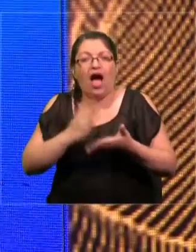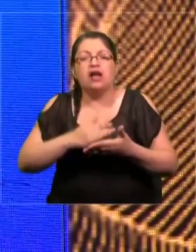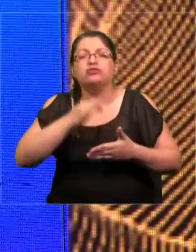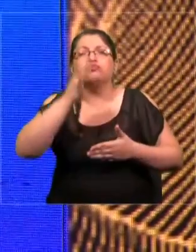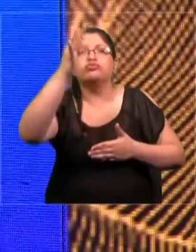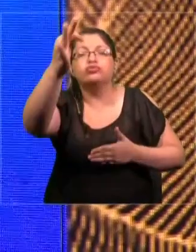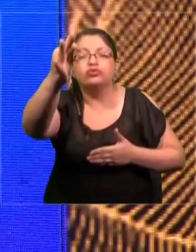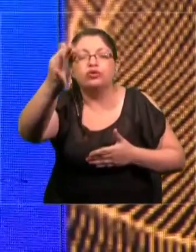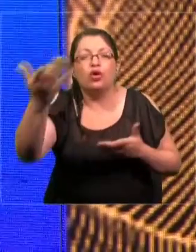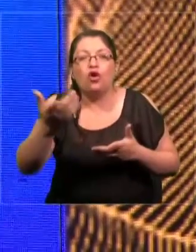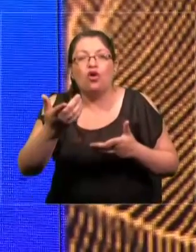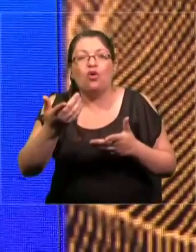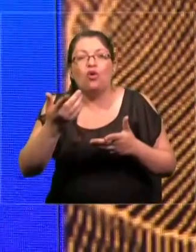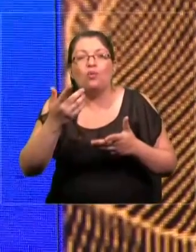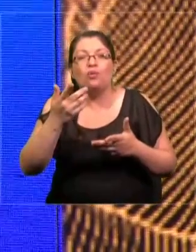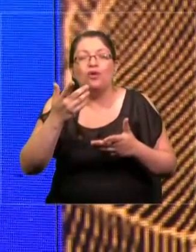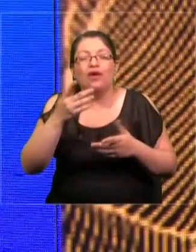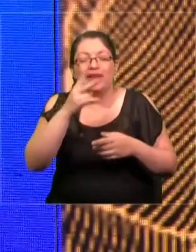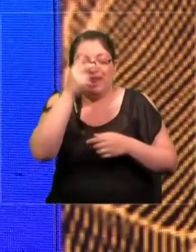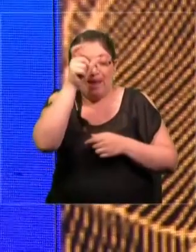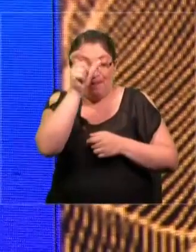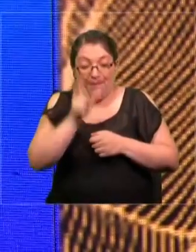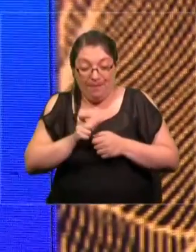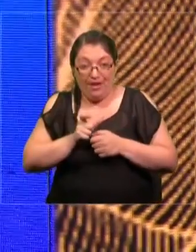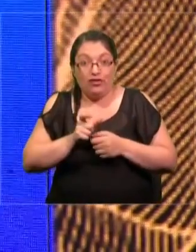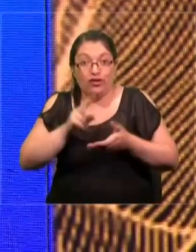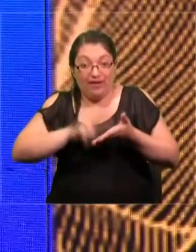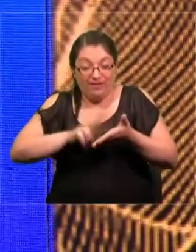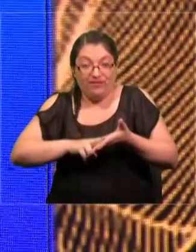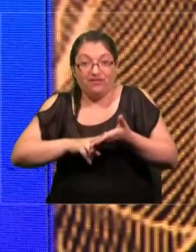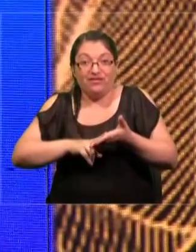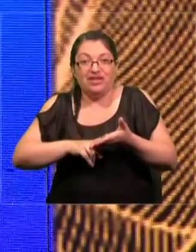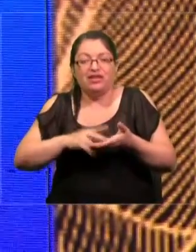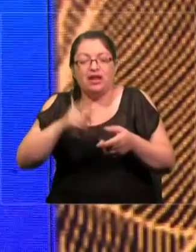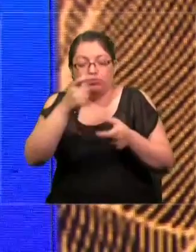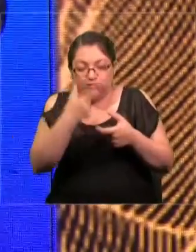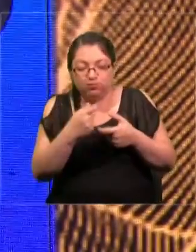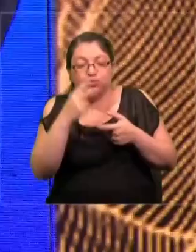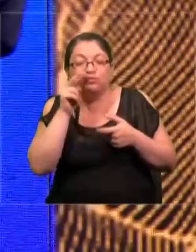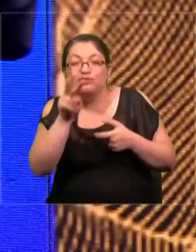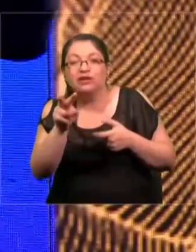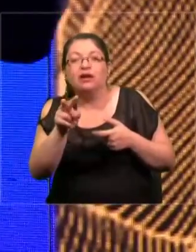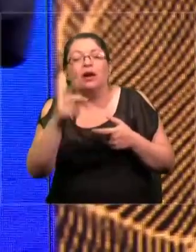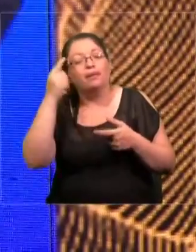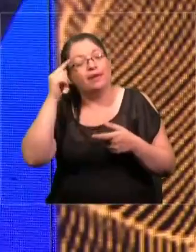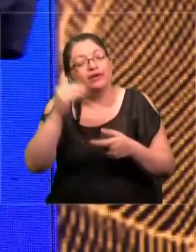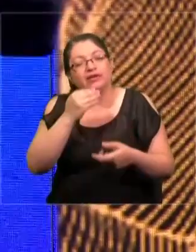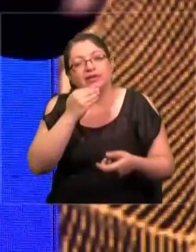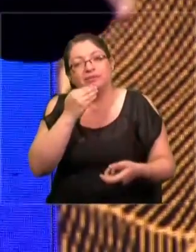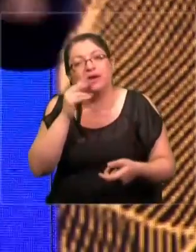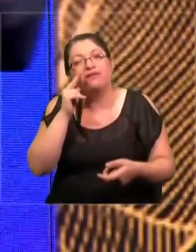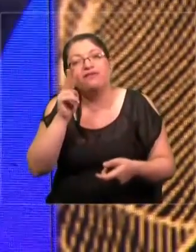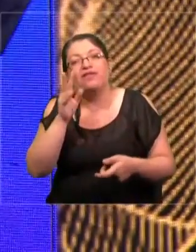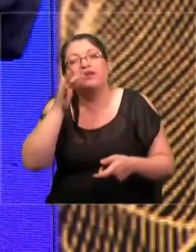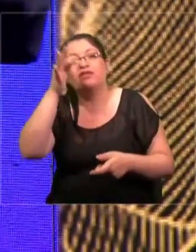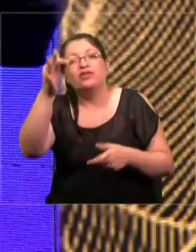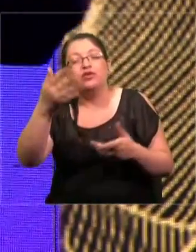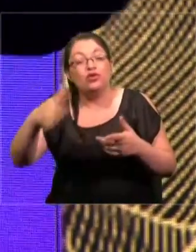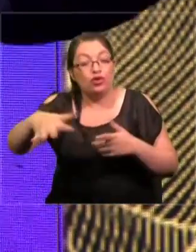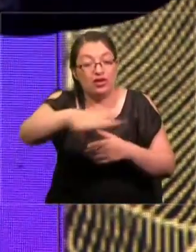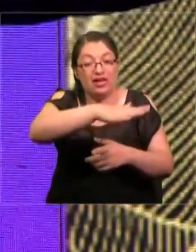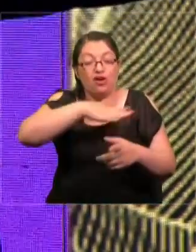social mismo, desde el sujeto histórico real, pero al mismo tiempo mira la historia en